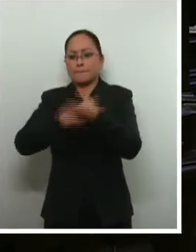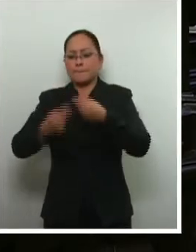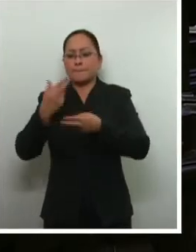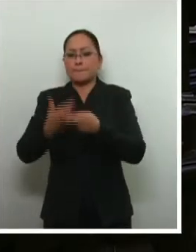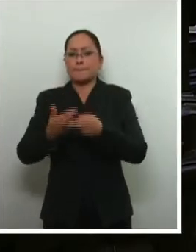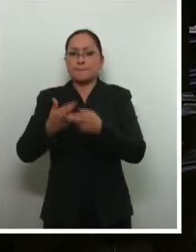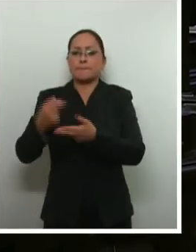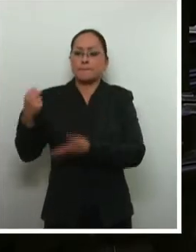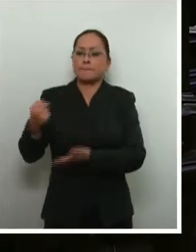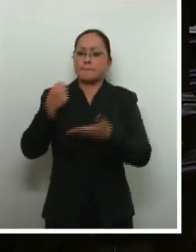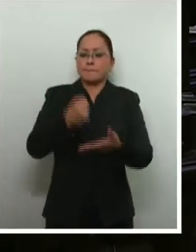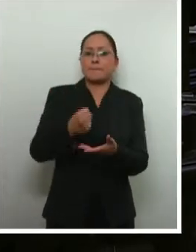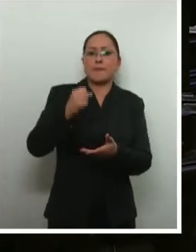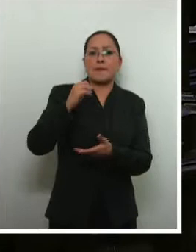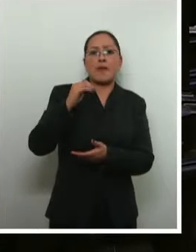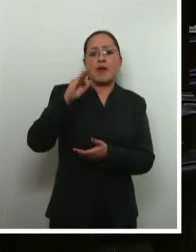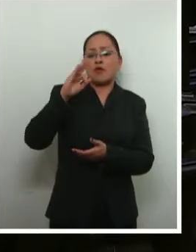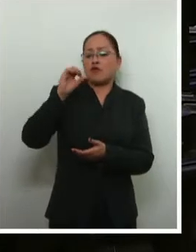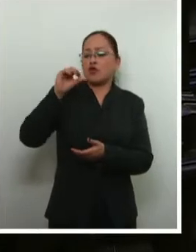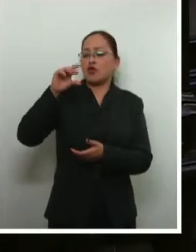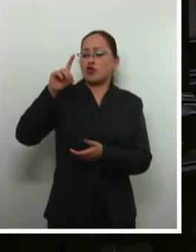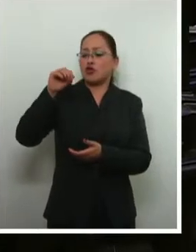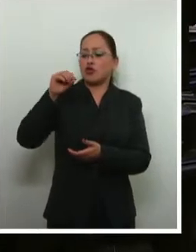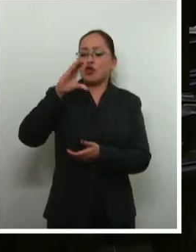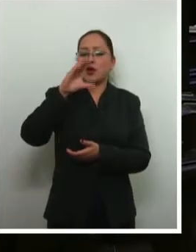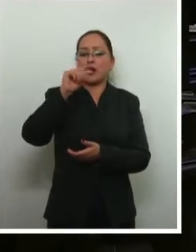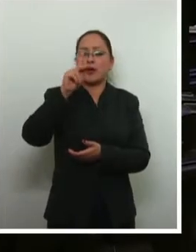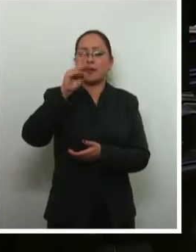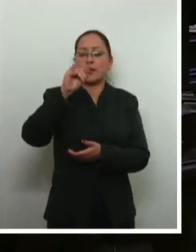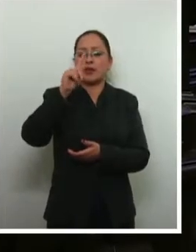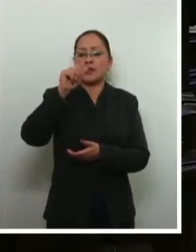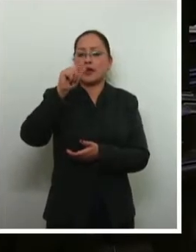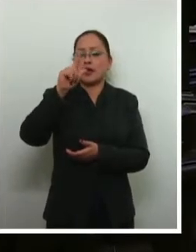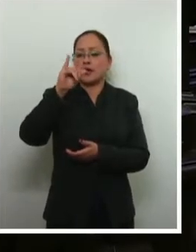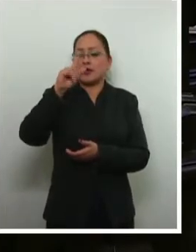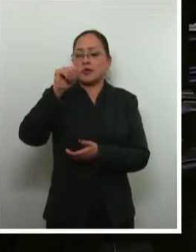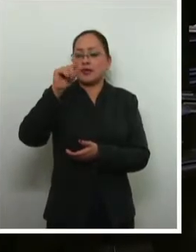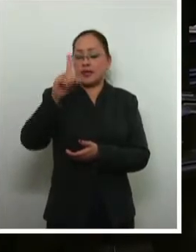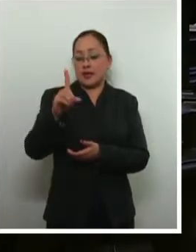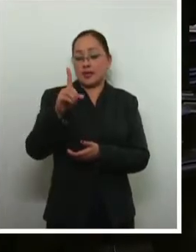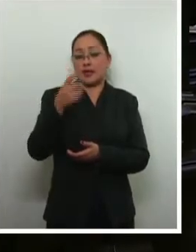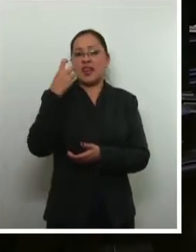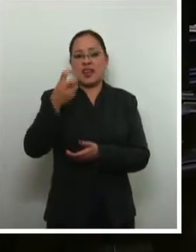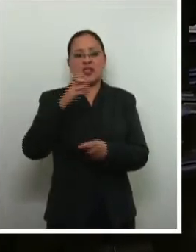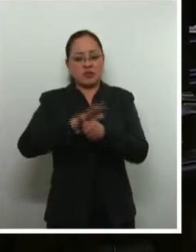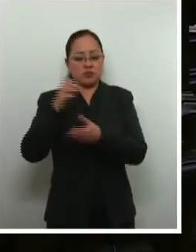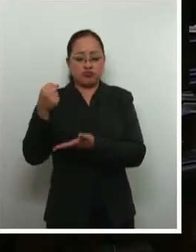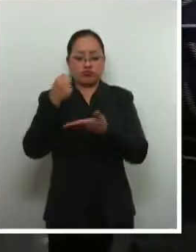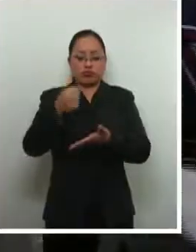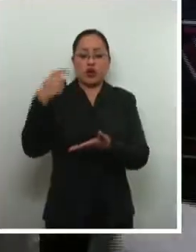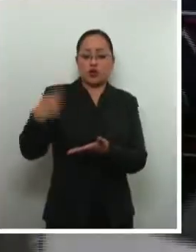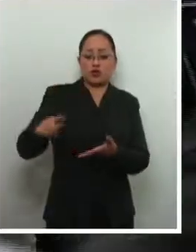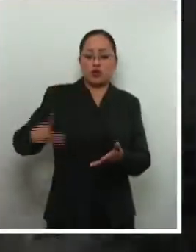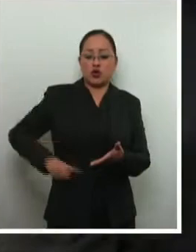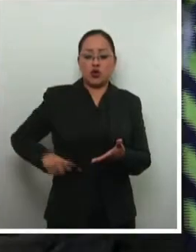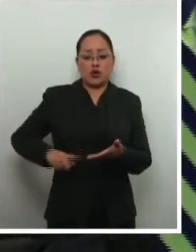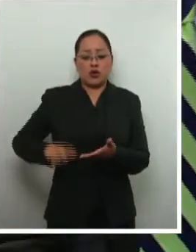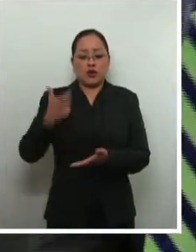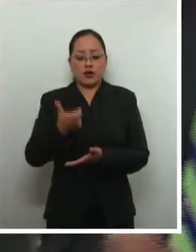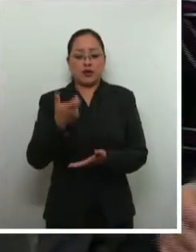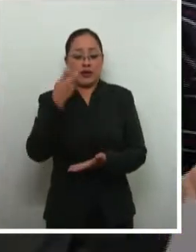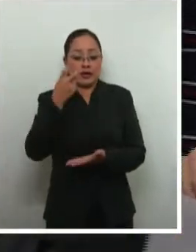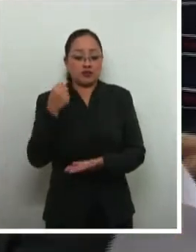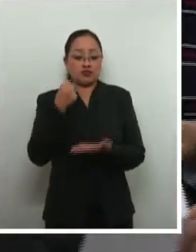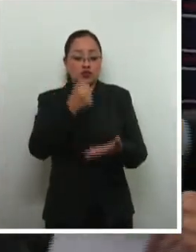recursos del Fondo de Capitalidad. Yo quiero saber si esto es verdad. ¿Y por qué no se agrega que estos fondos